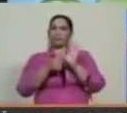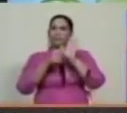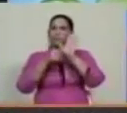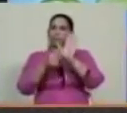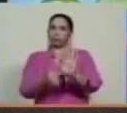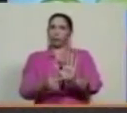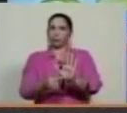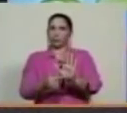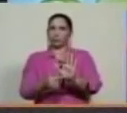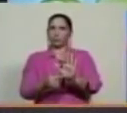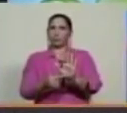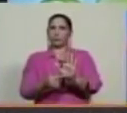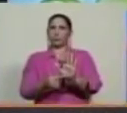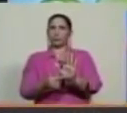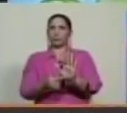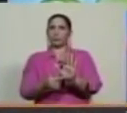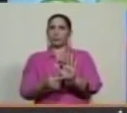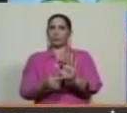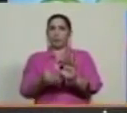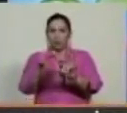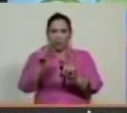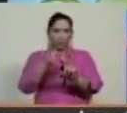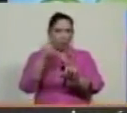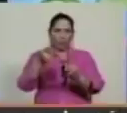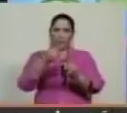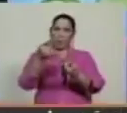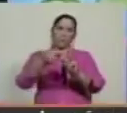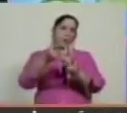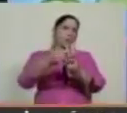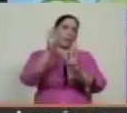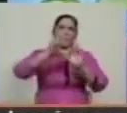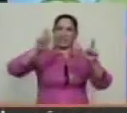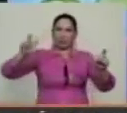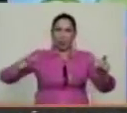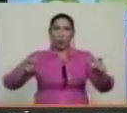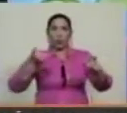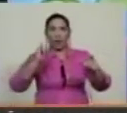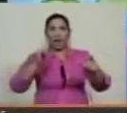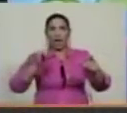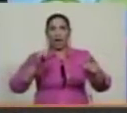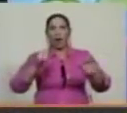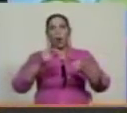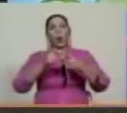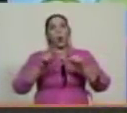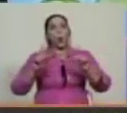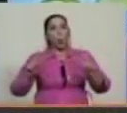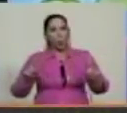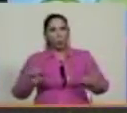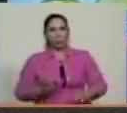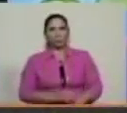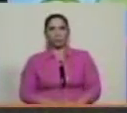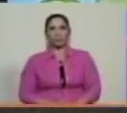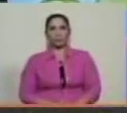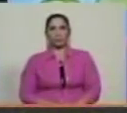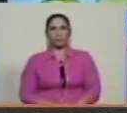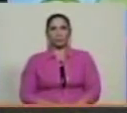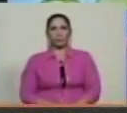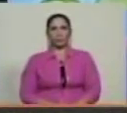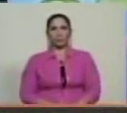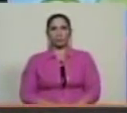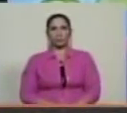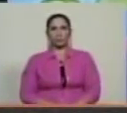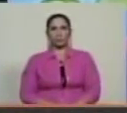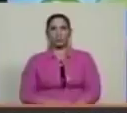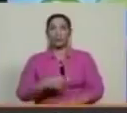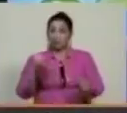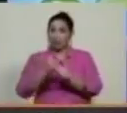ahí destaca Juancito, María, Carmen, Luisa, Coromoto, Margarita. Eso es otra cosa. Porque trabajan